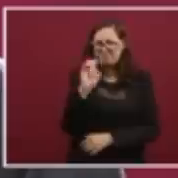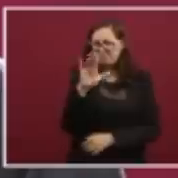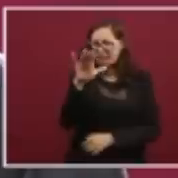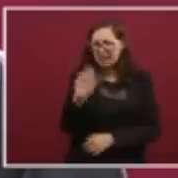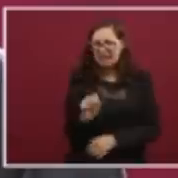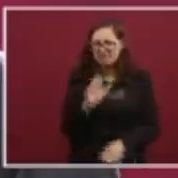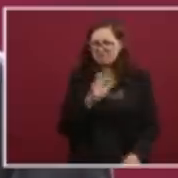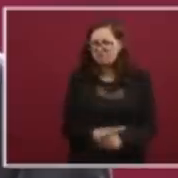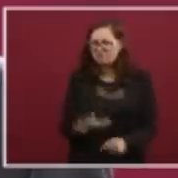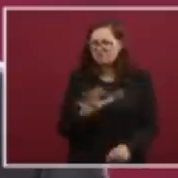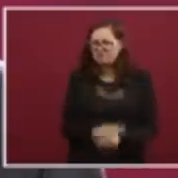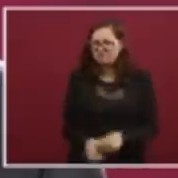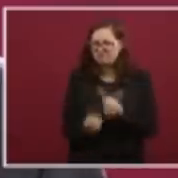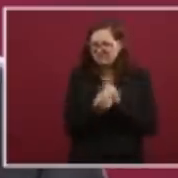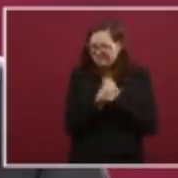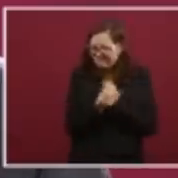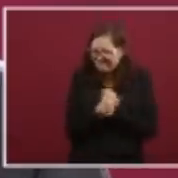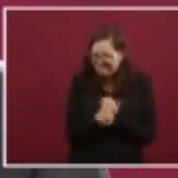Pero